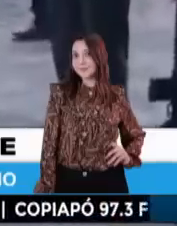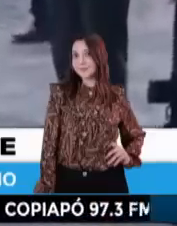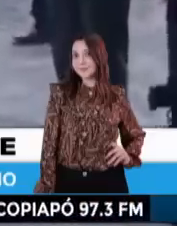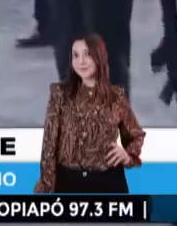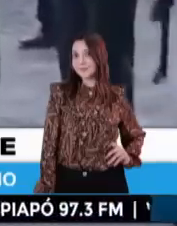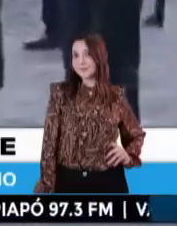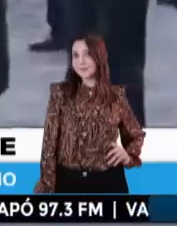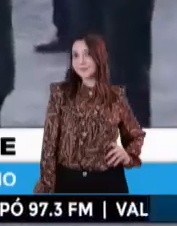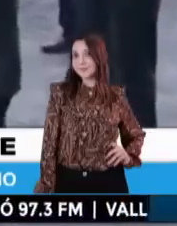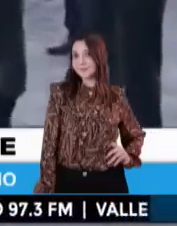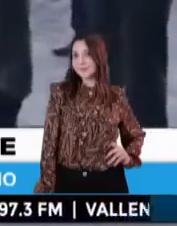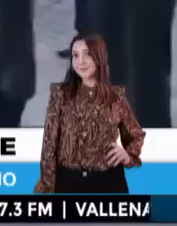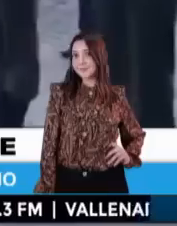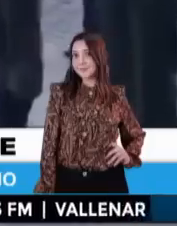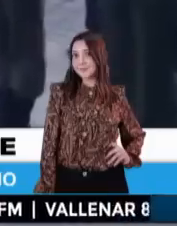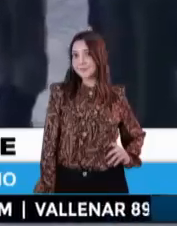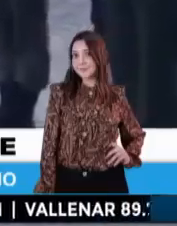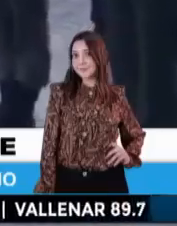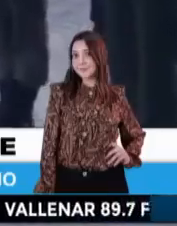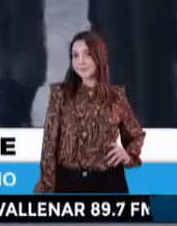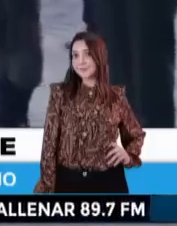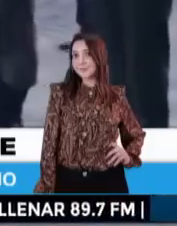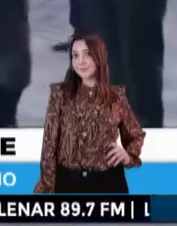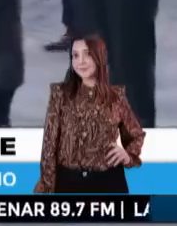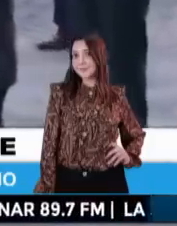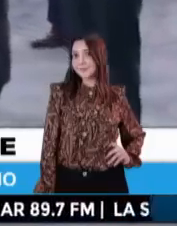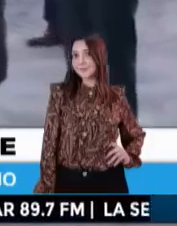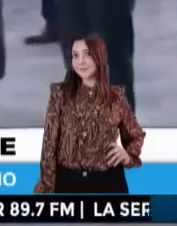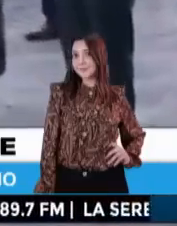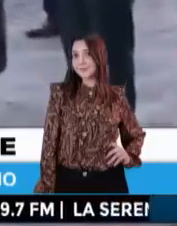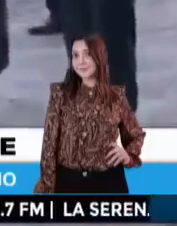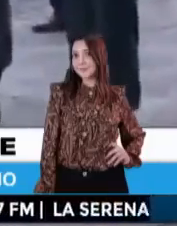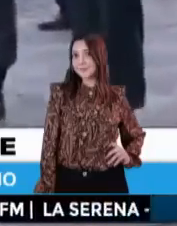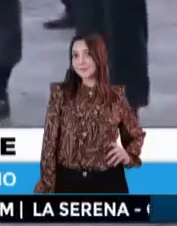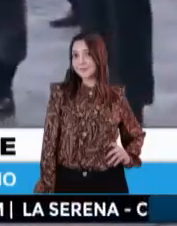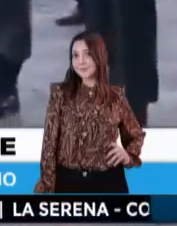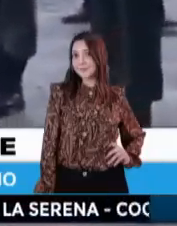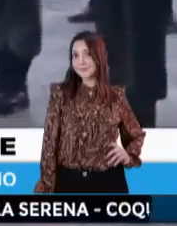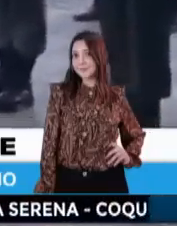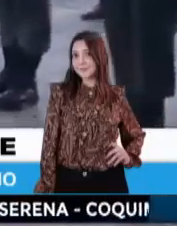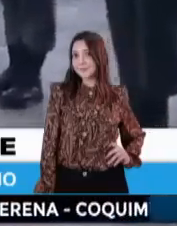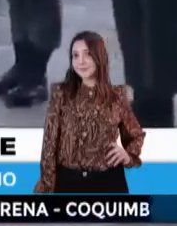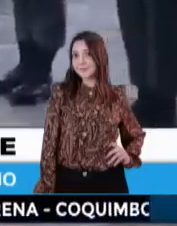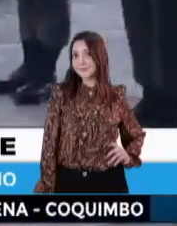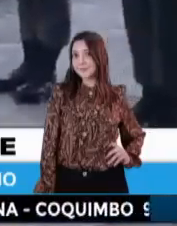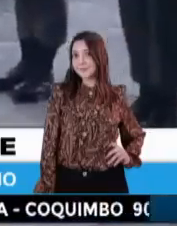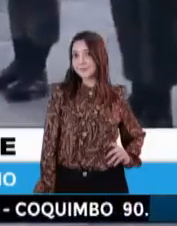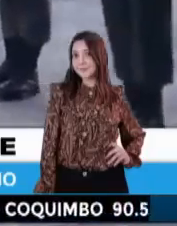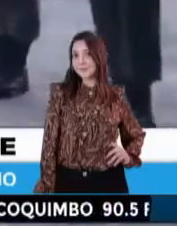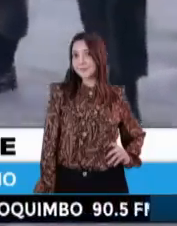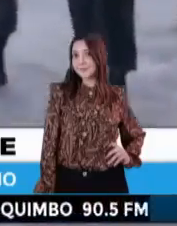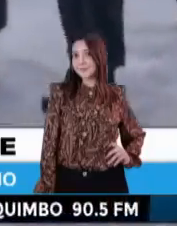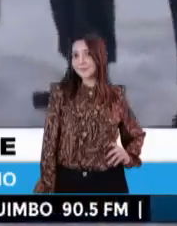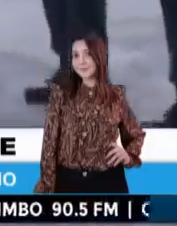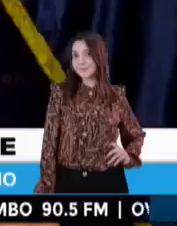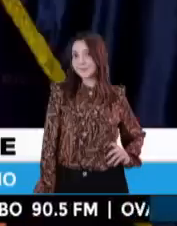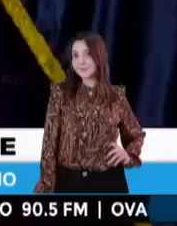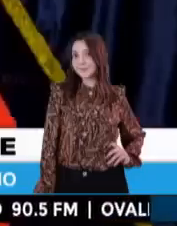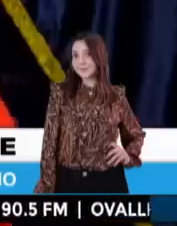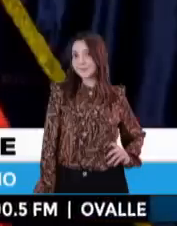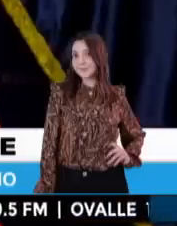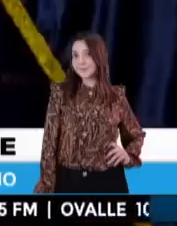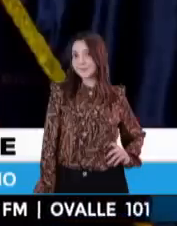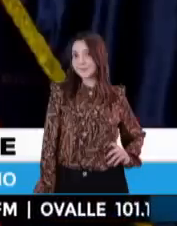de la Comisión de Defensa, el diputado independiente Andrés Joanet, señaló que si bien el objetivo es investigar las implicancias de estas